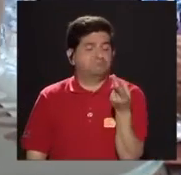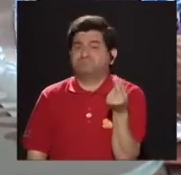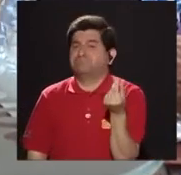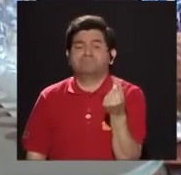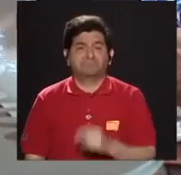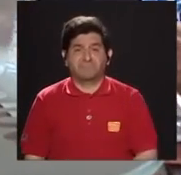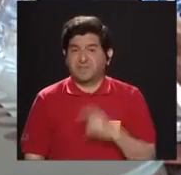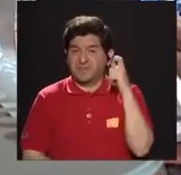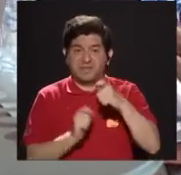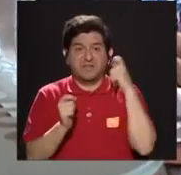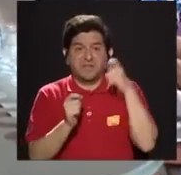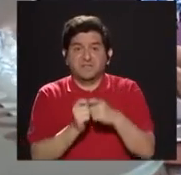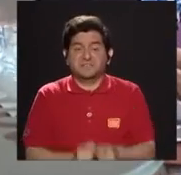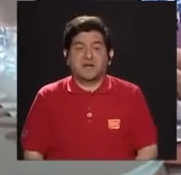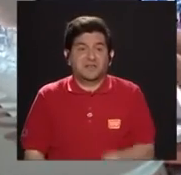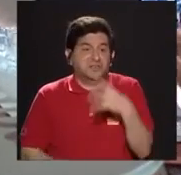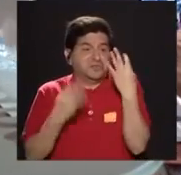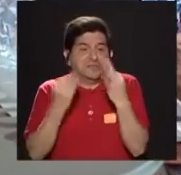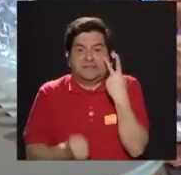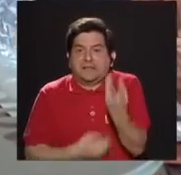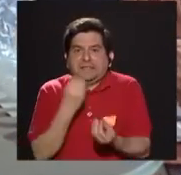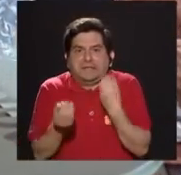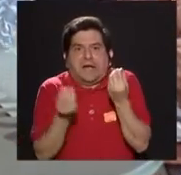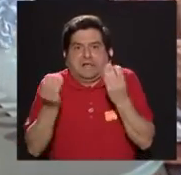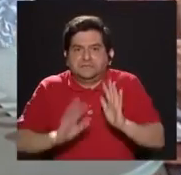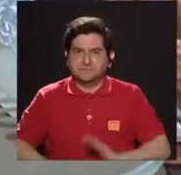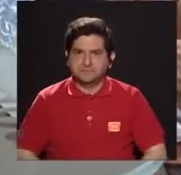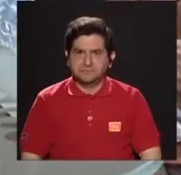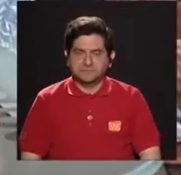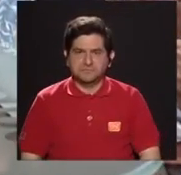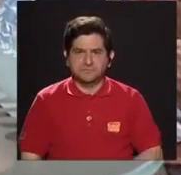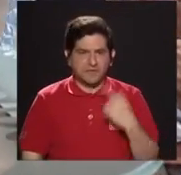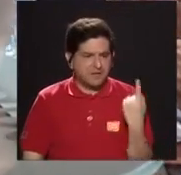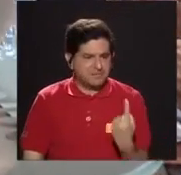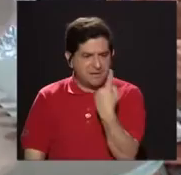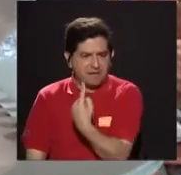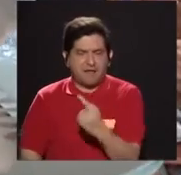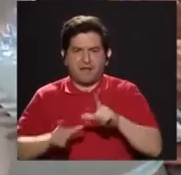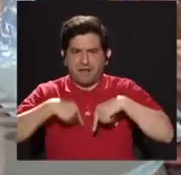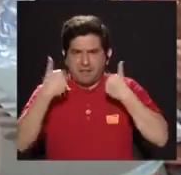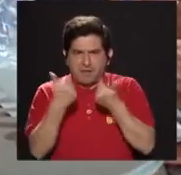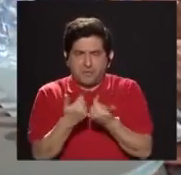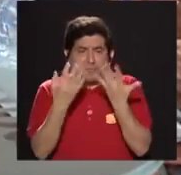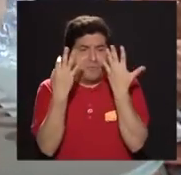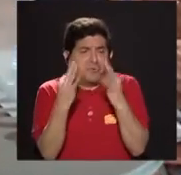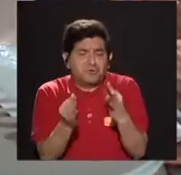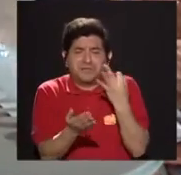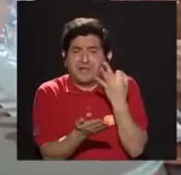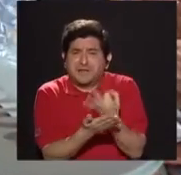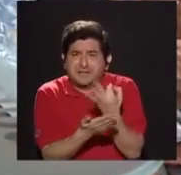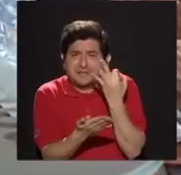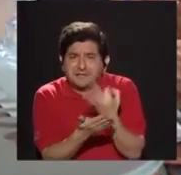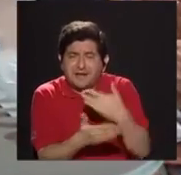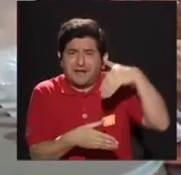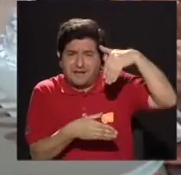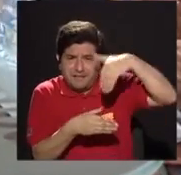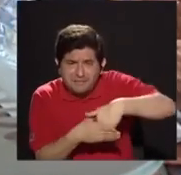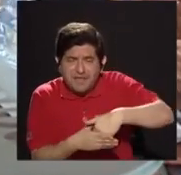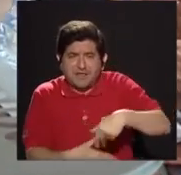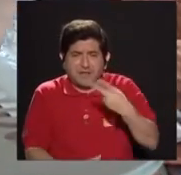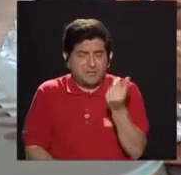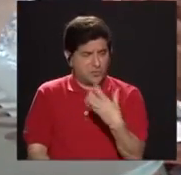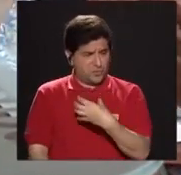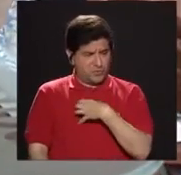que literalmente tienen que hacerlo con las uñas, ¿verdad? Uh-huh. Es cada grupo cómo busca el financiamiento dentro de los